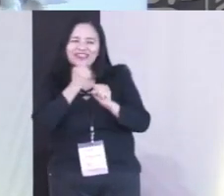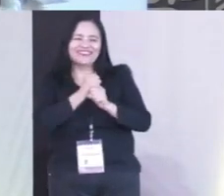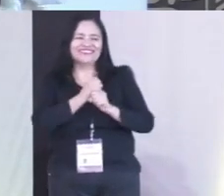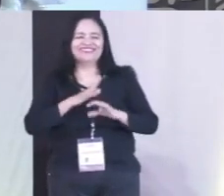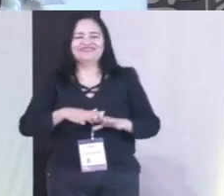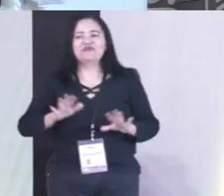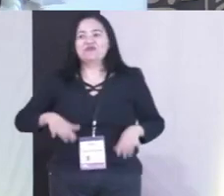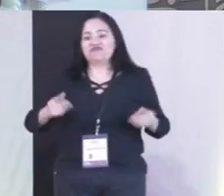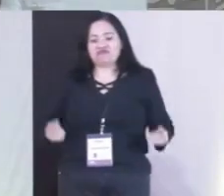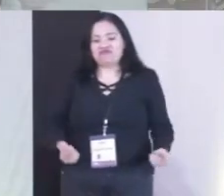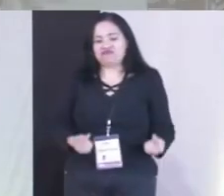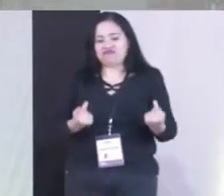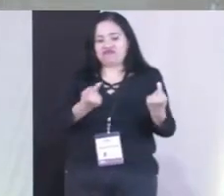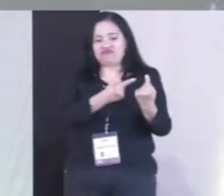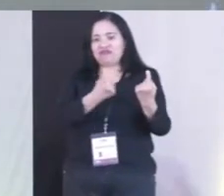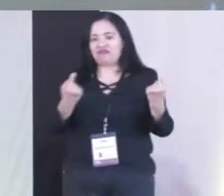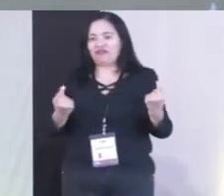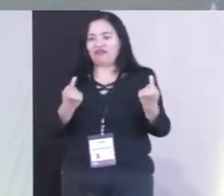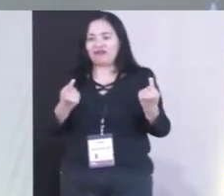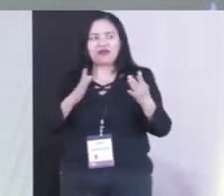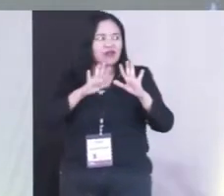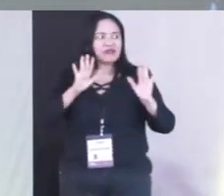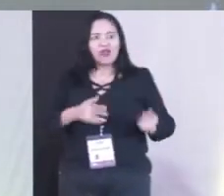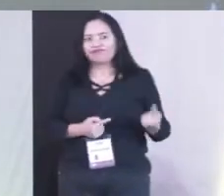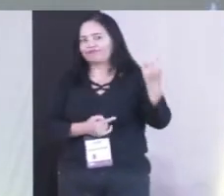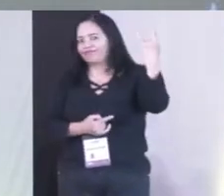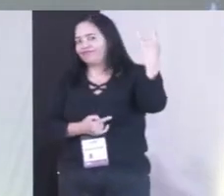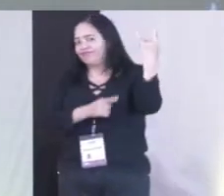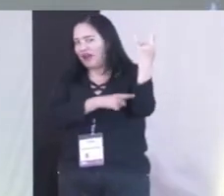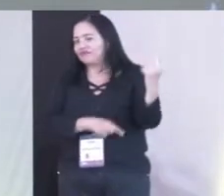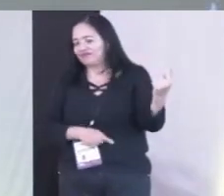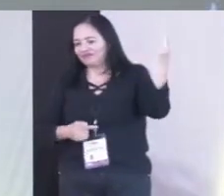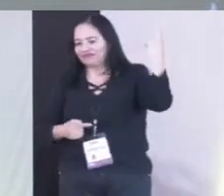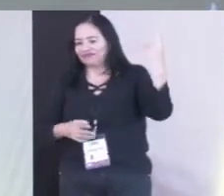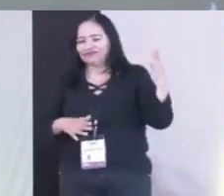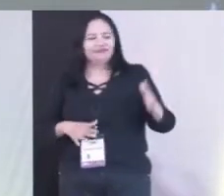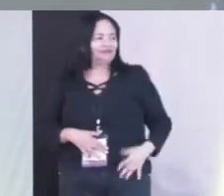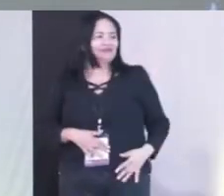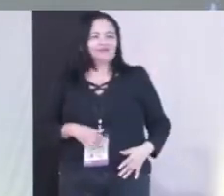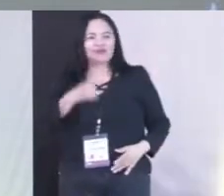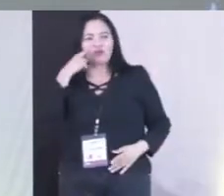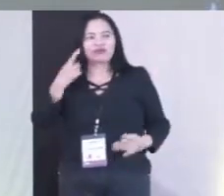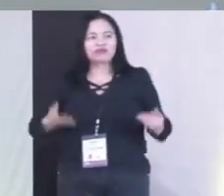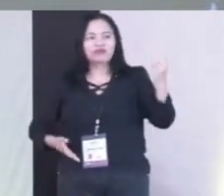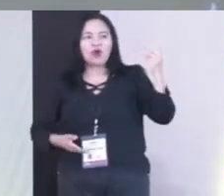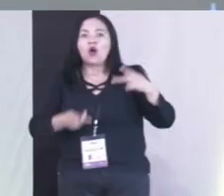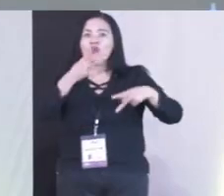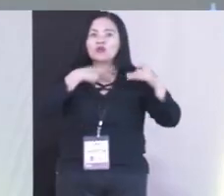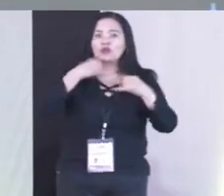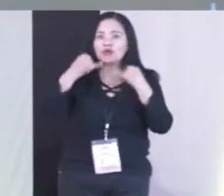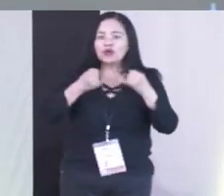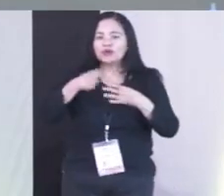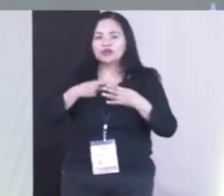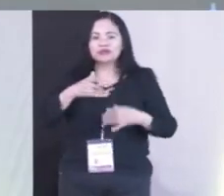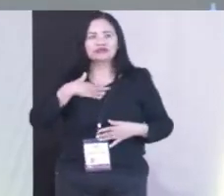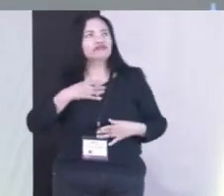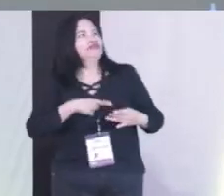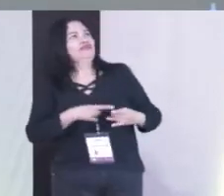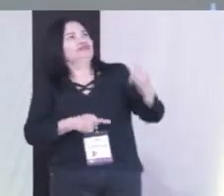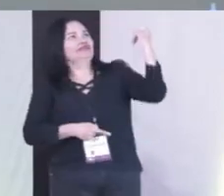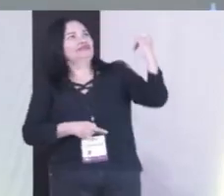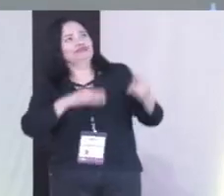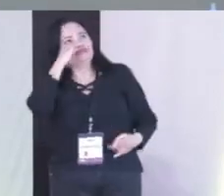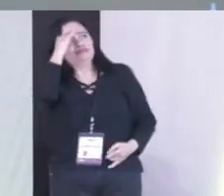Y quiero decirles que a los 9 años ya medía lo que mide. Es decir, fue una cosa muy impresionante. Cuando vino a jugar a mi casa, dije, bueno, ¿por qué me traen a